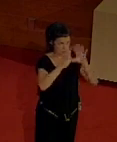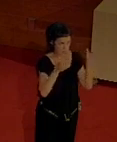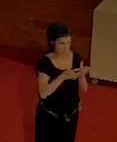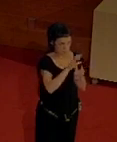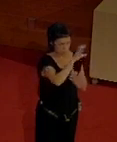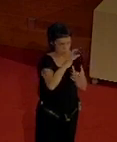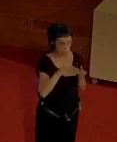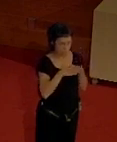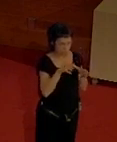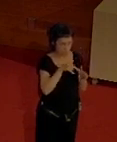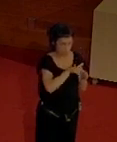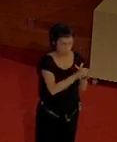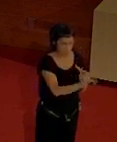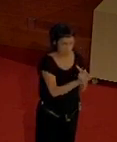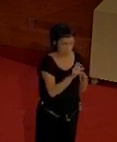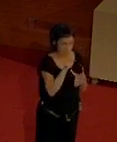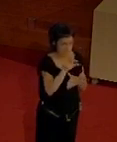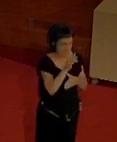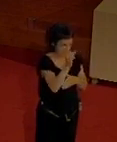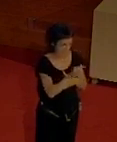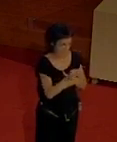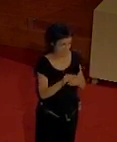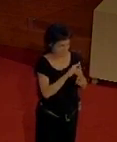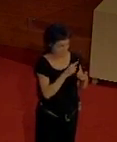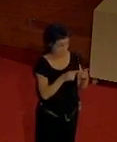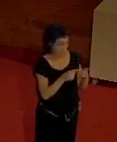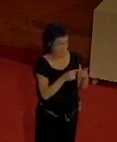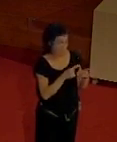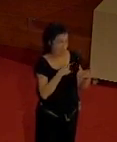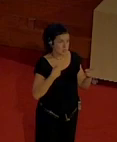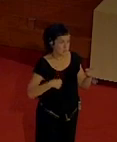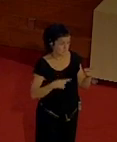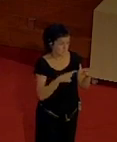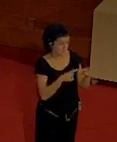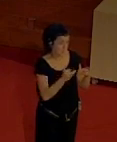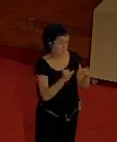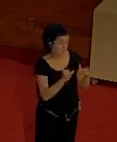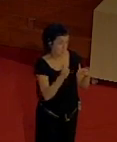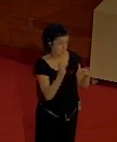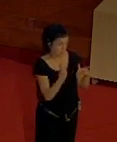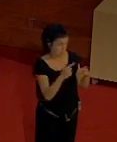portaaviones el siguiente es China y tiene dos dos